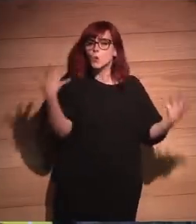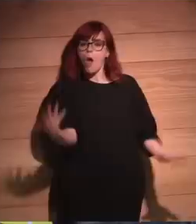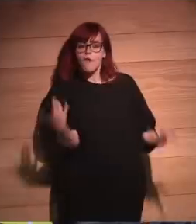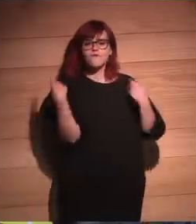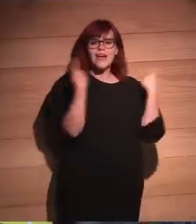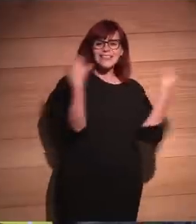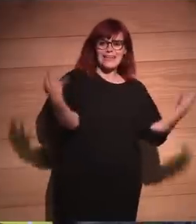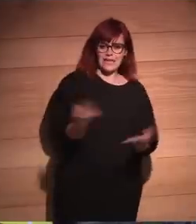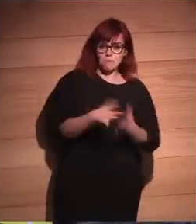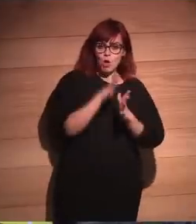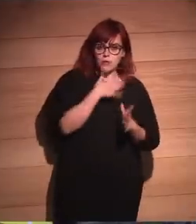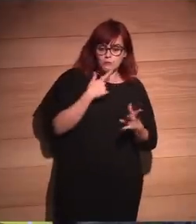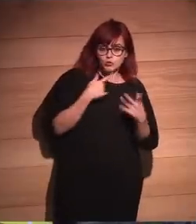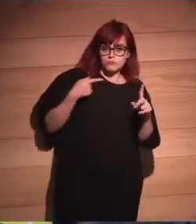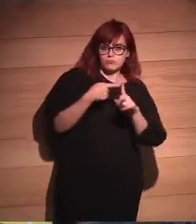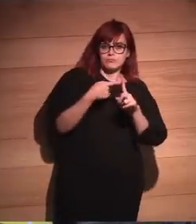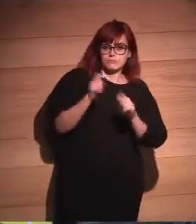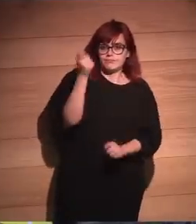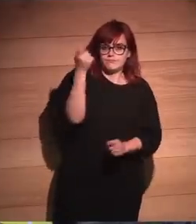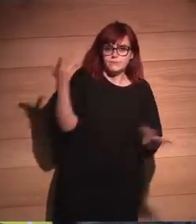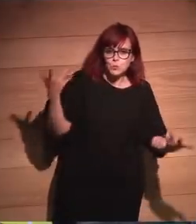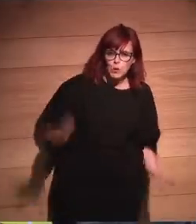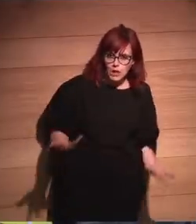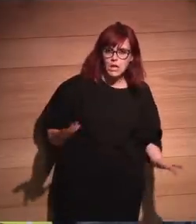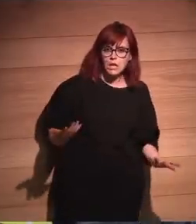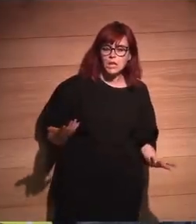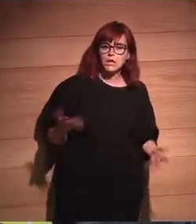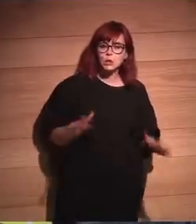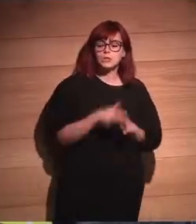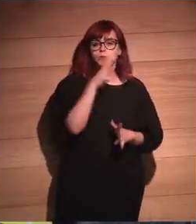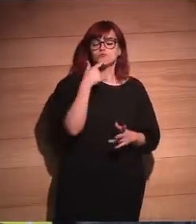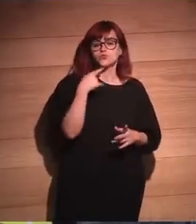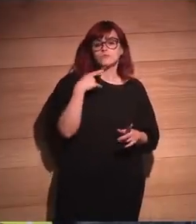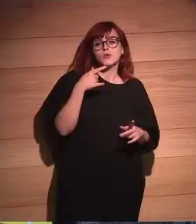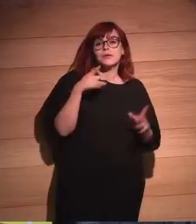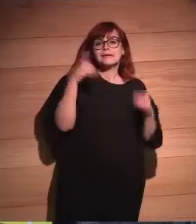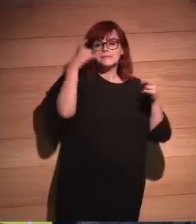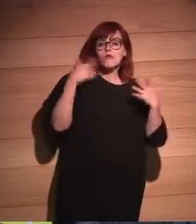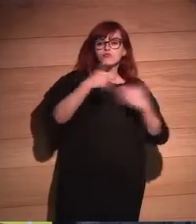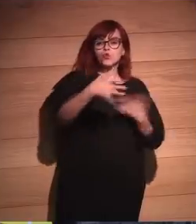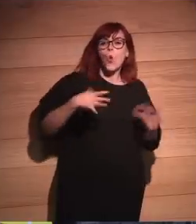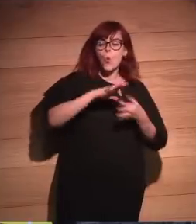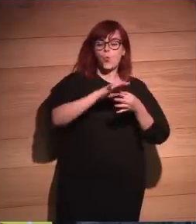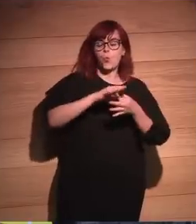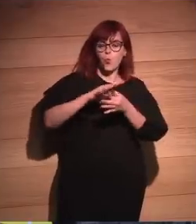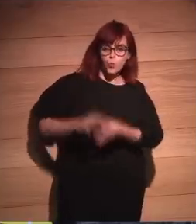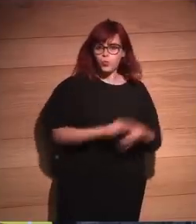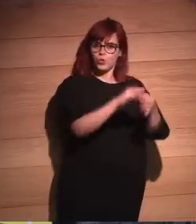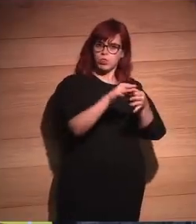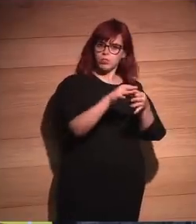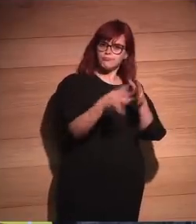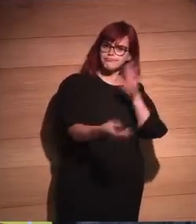¿no? El bien mejor para todos. Y ese endiablado miedo al futuro, quizá porque tememos